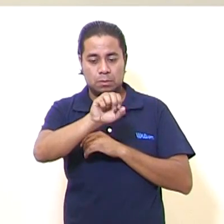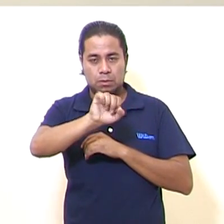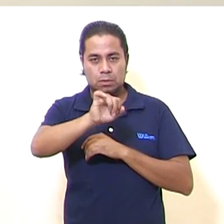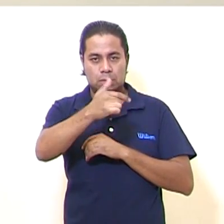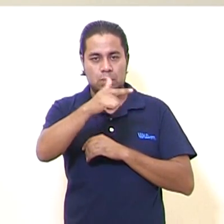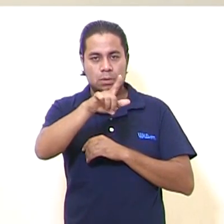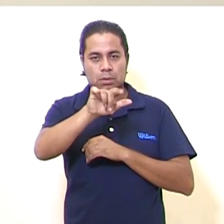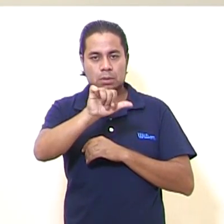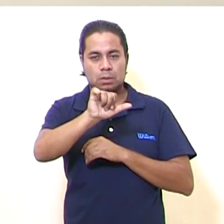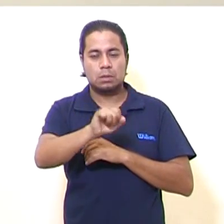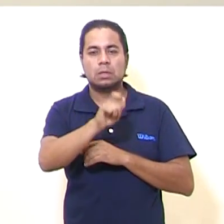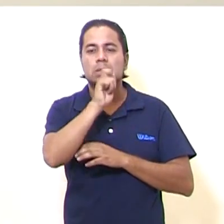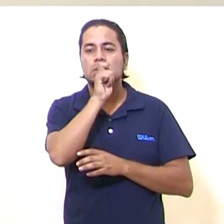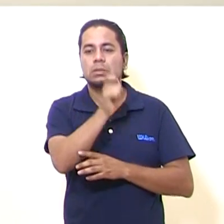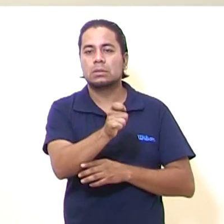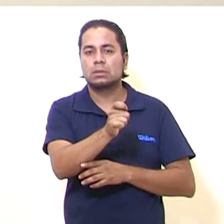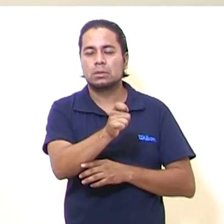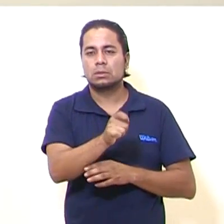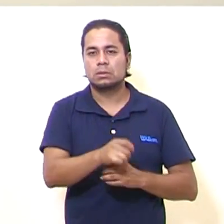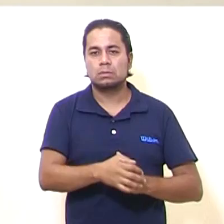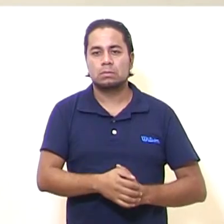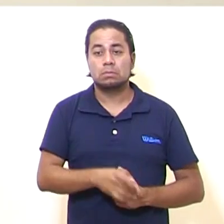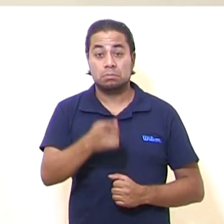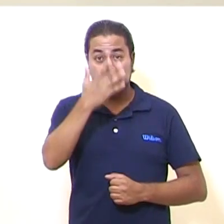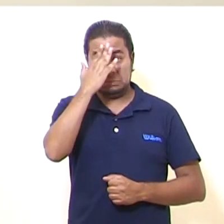qué significa esto?